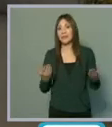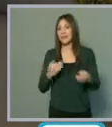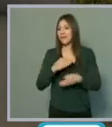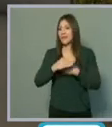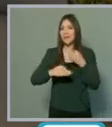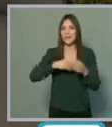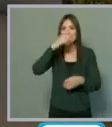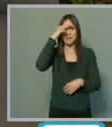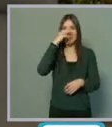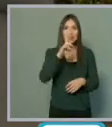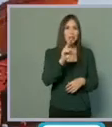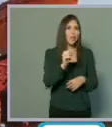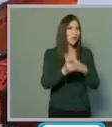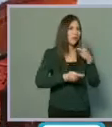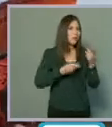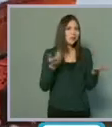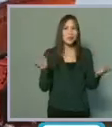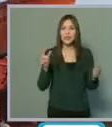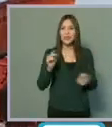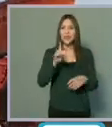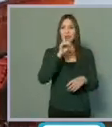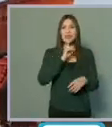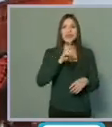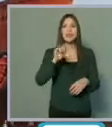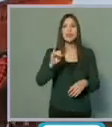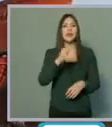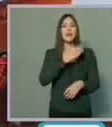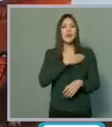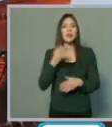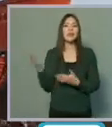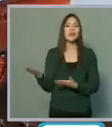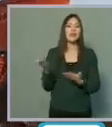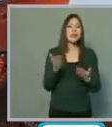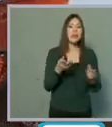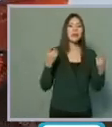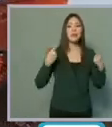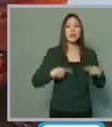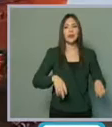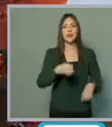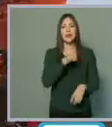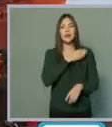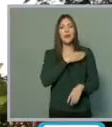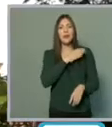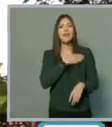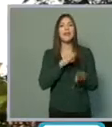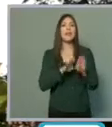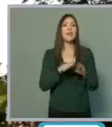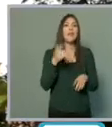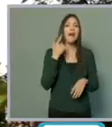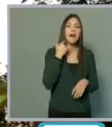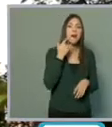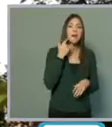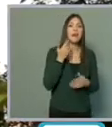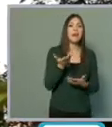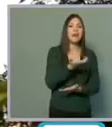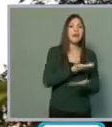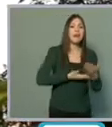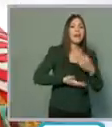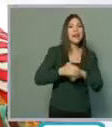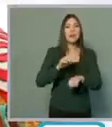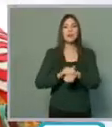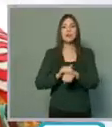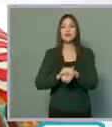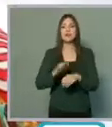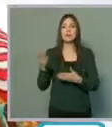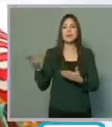los mexicanos dicen mentira, son hospitalarios, son calientes, son muy amigables y reciben perfectamente.